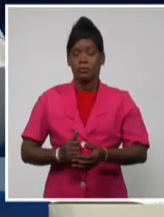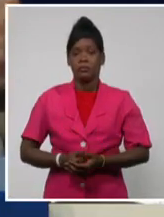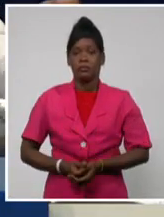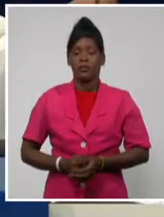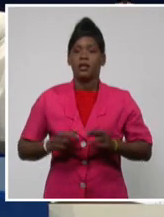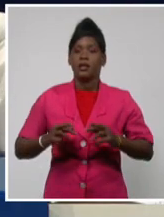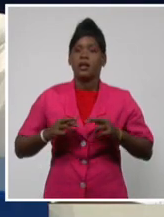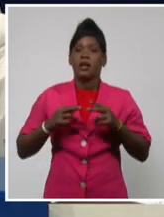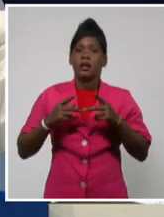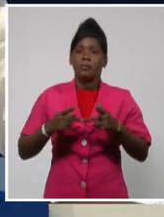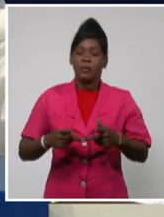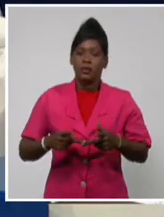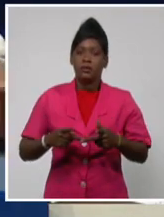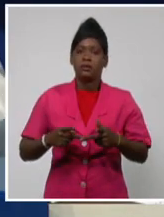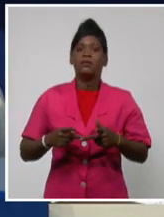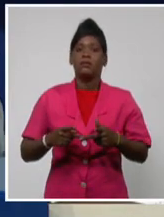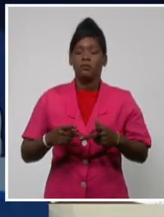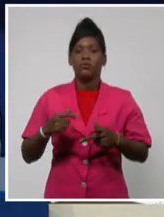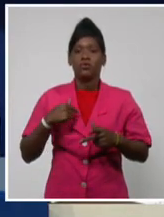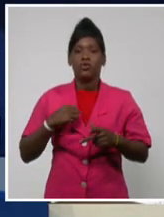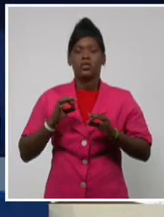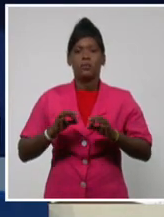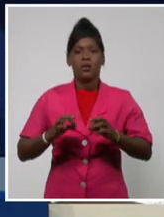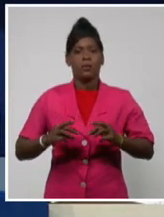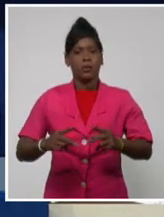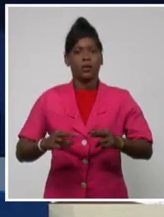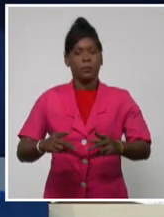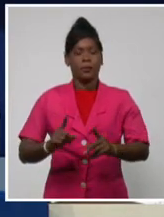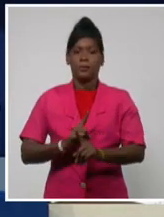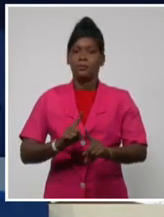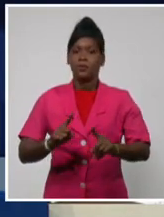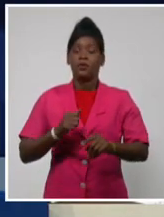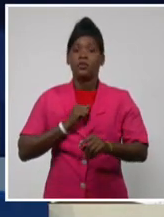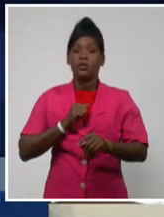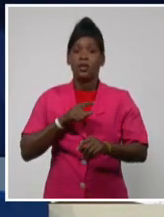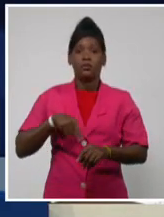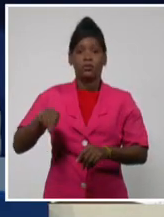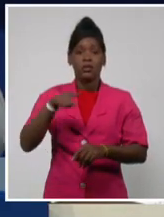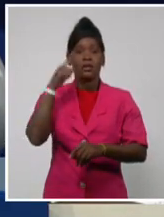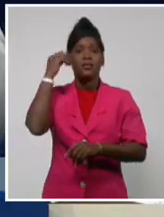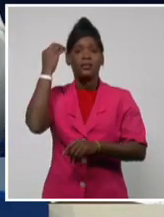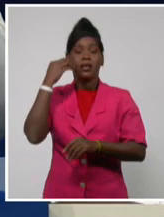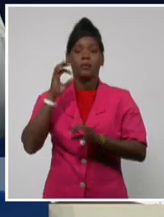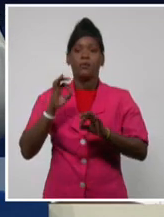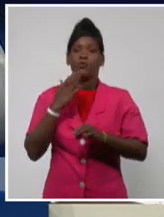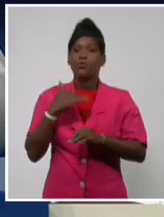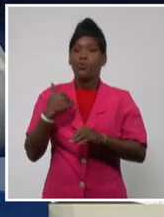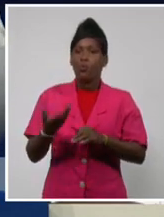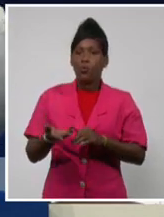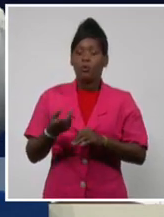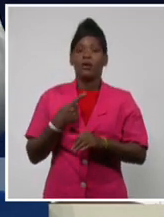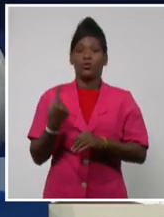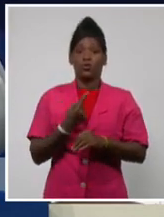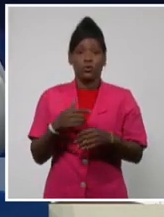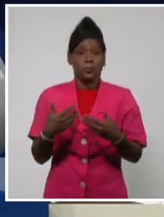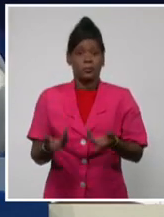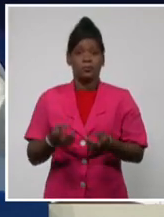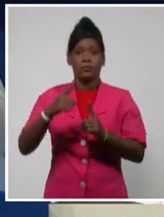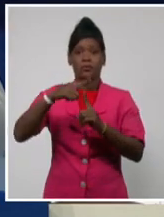que no estén siendo efectivos los protocolos de tratamiento, de aislamiento,